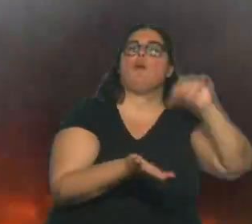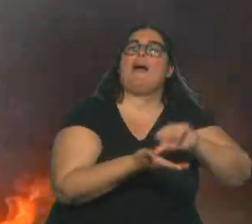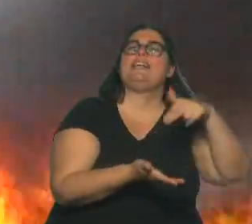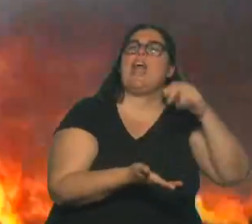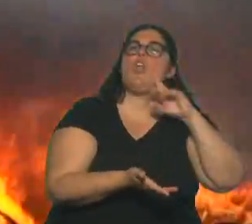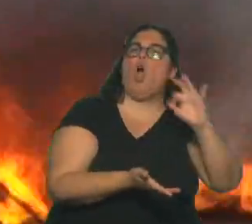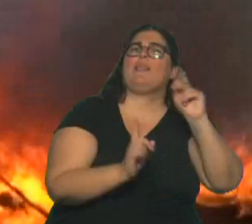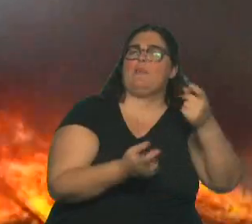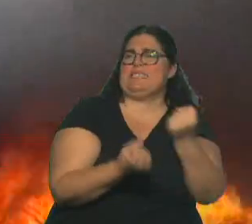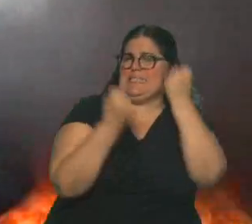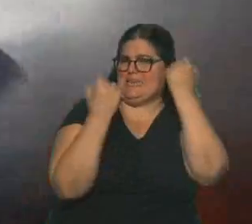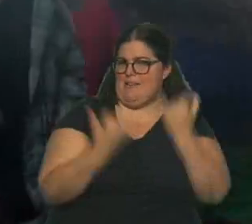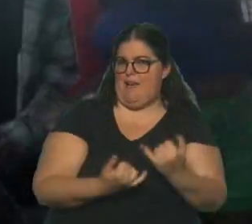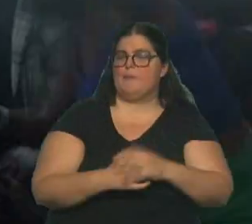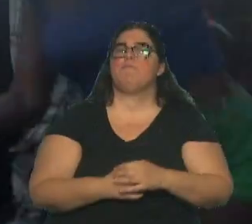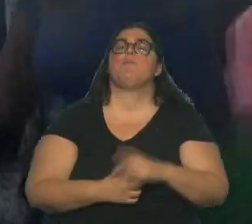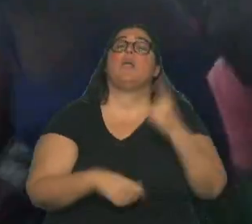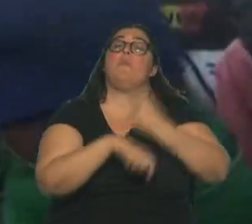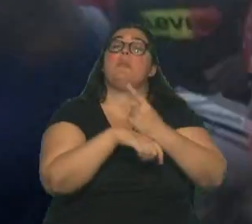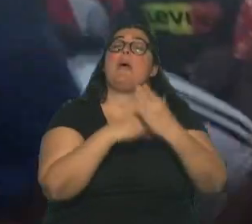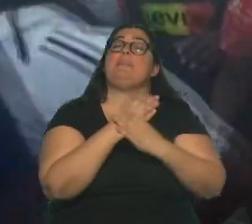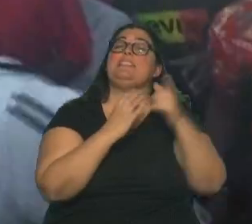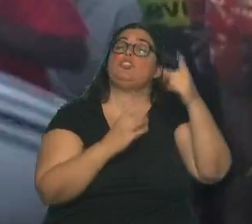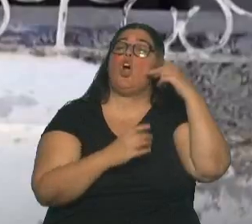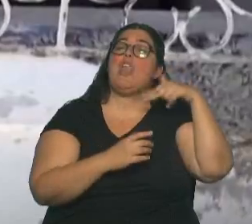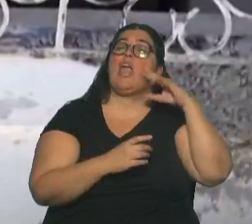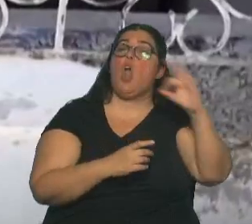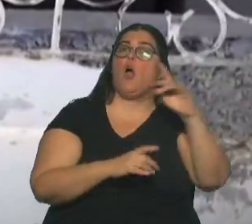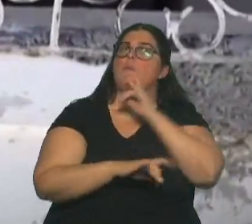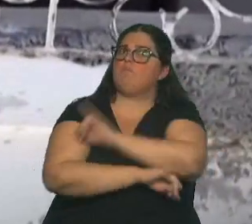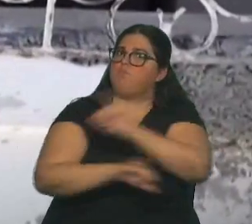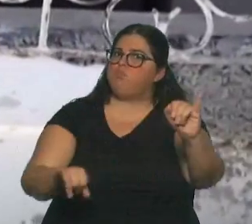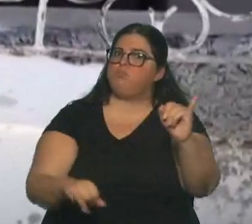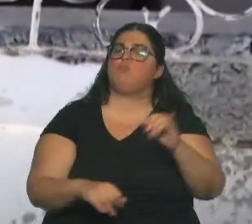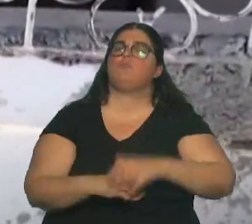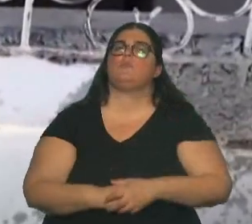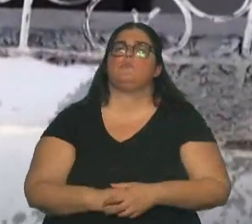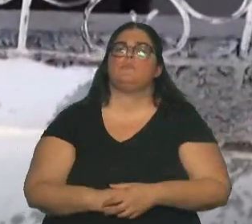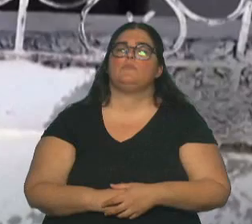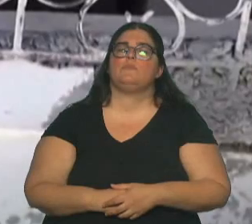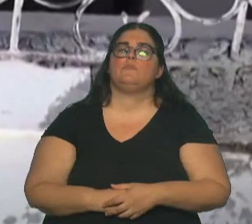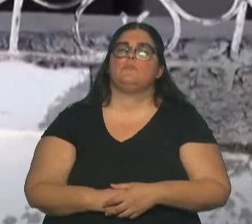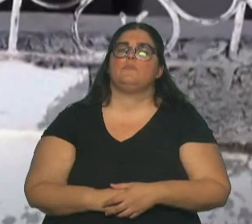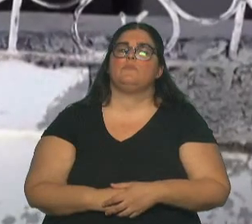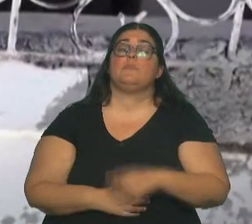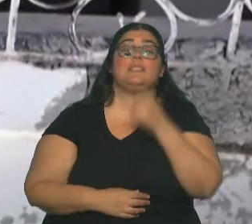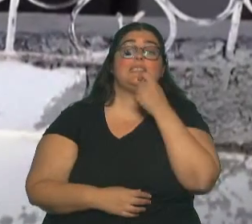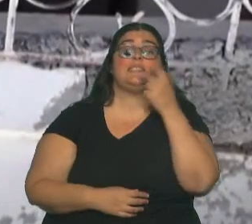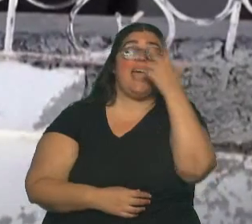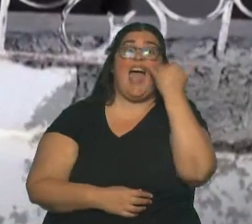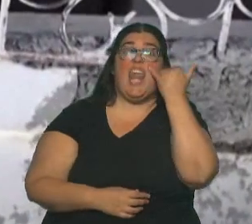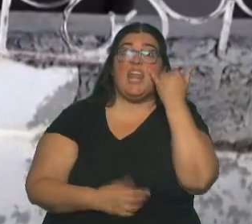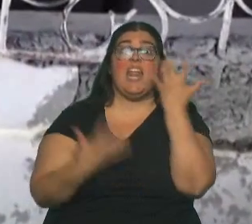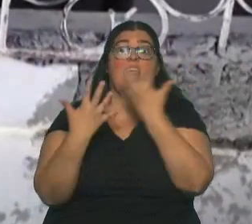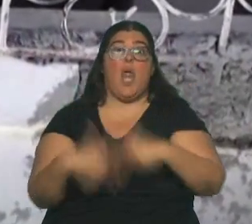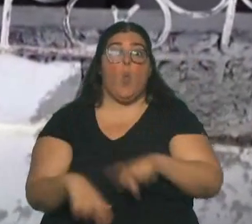ausencia del primer ministro, Barbecue lanzó una temeraria advertencia. Si Ariel Henry no renuncia,